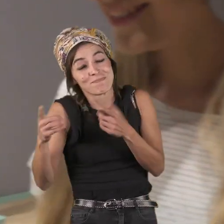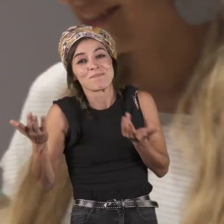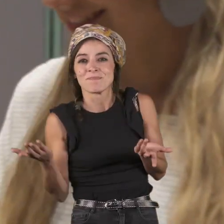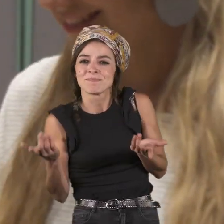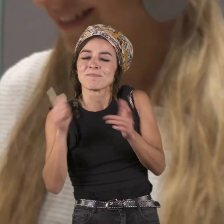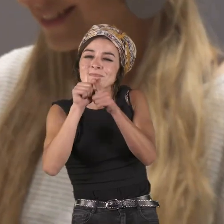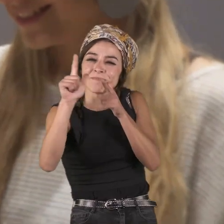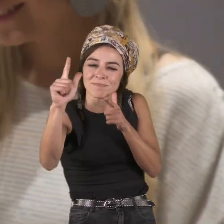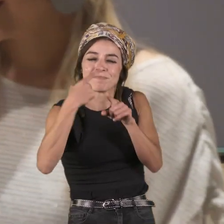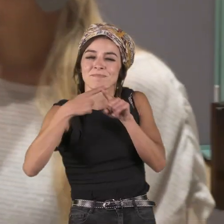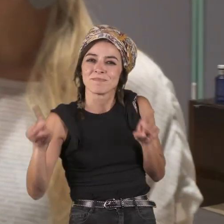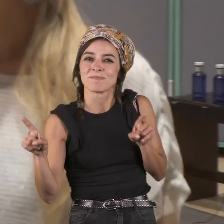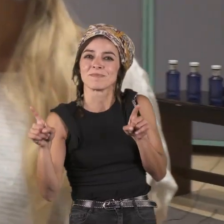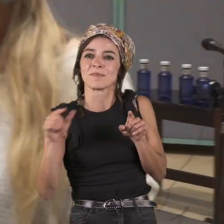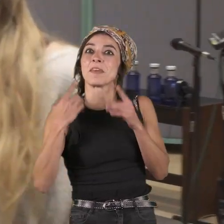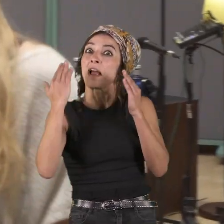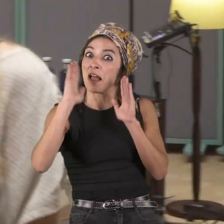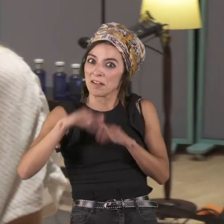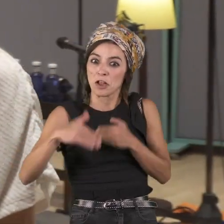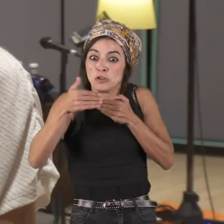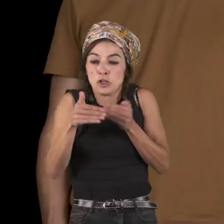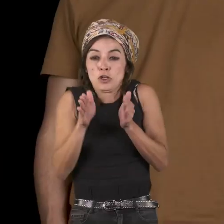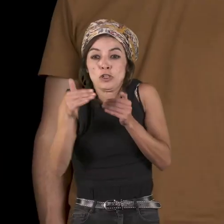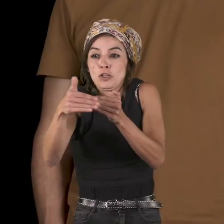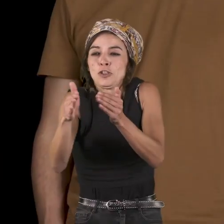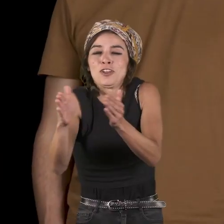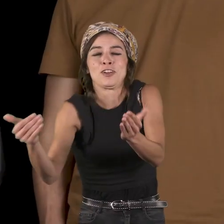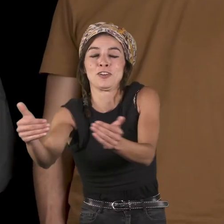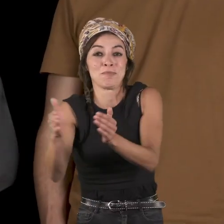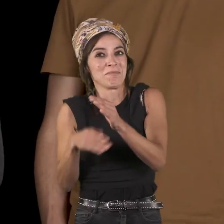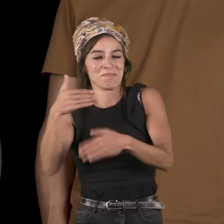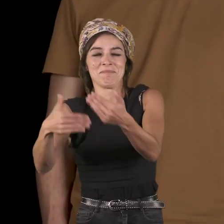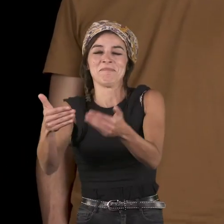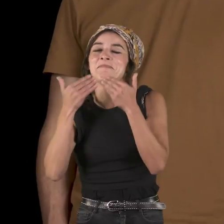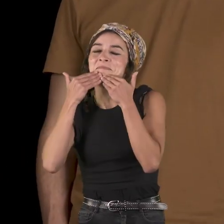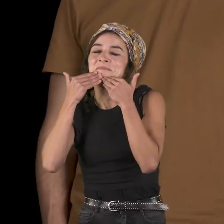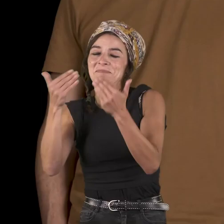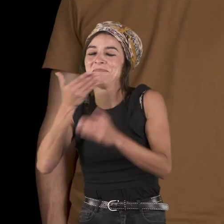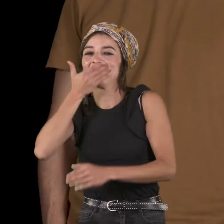ezberdina egiten du, baina txokotxo txokotxo aurrera egiten laguntzen digu beroak.